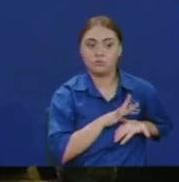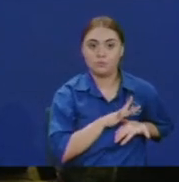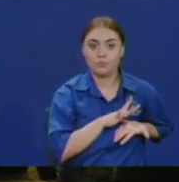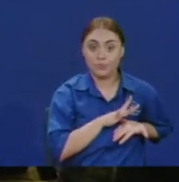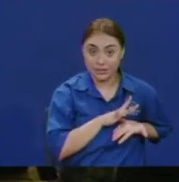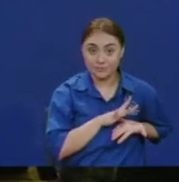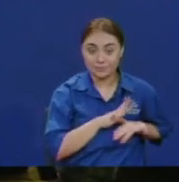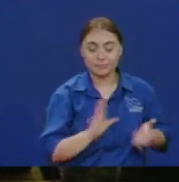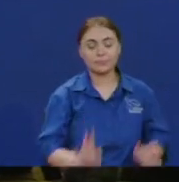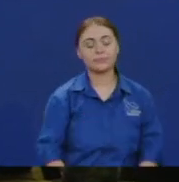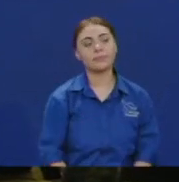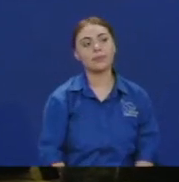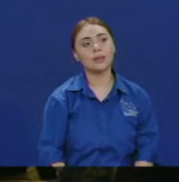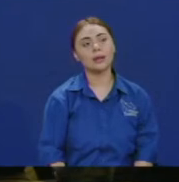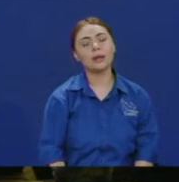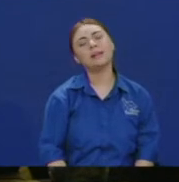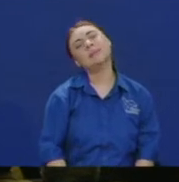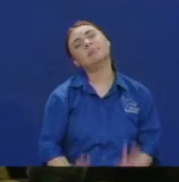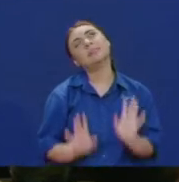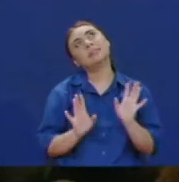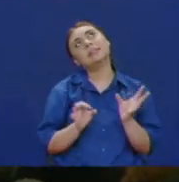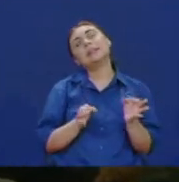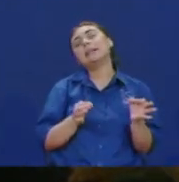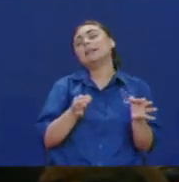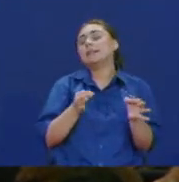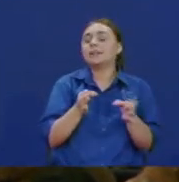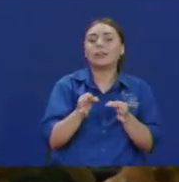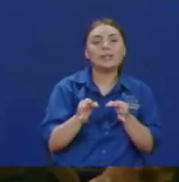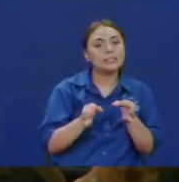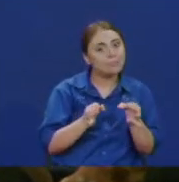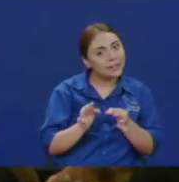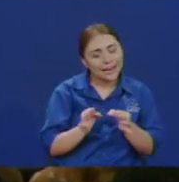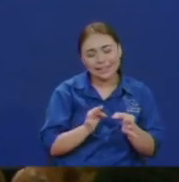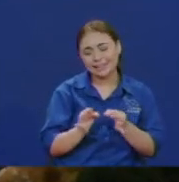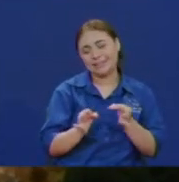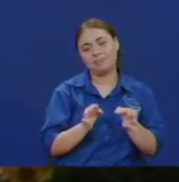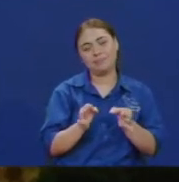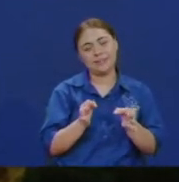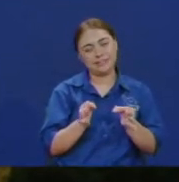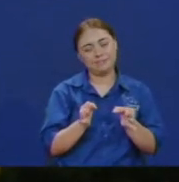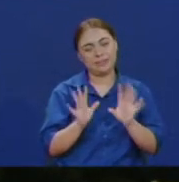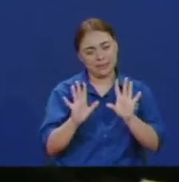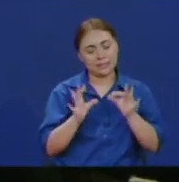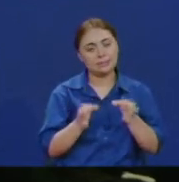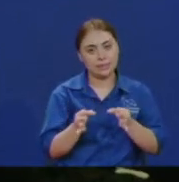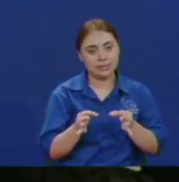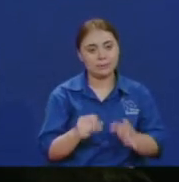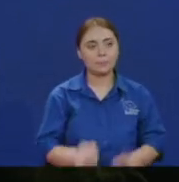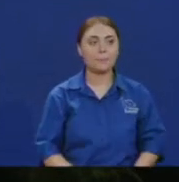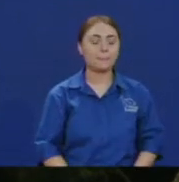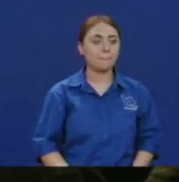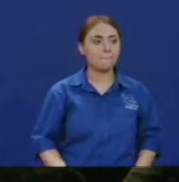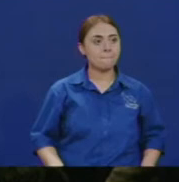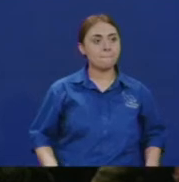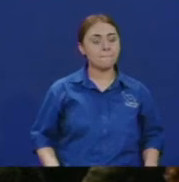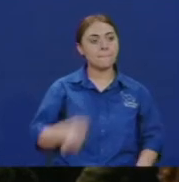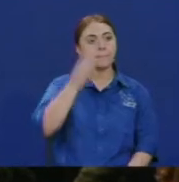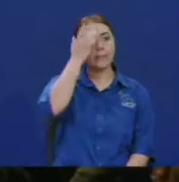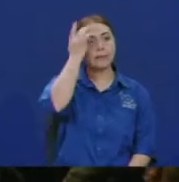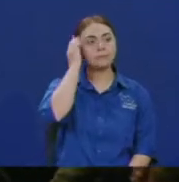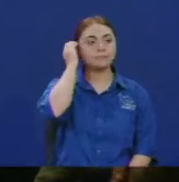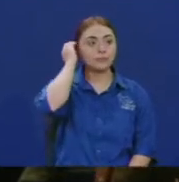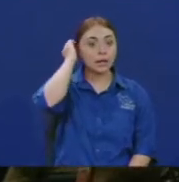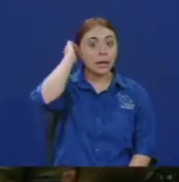Mire, déjeme explicarle esto. Le voy a poner un ejemplo que tal vez usted al principio no le va a parecer que es un ejemplo. Pero cuando